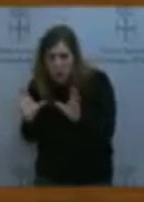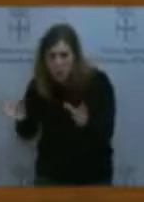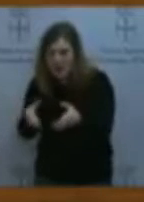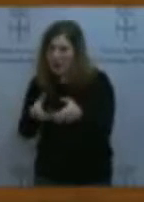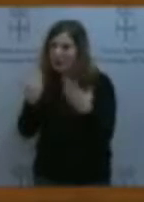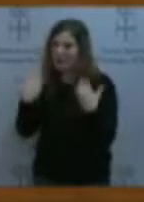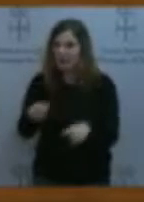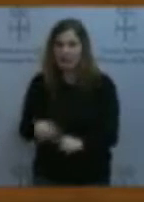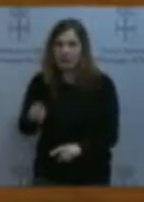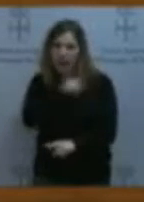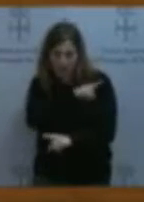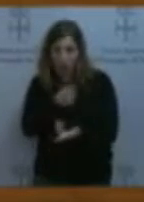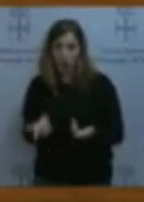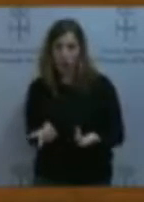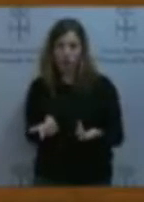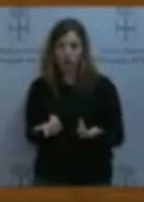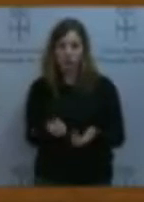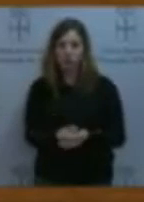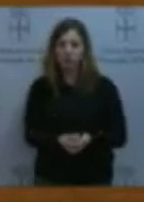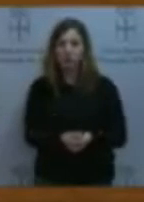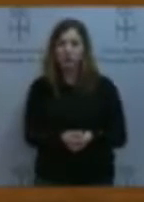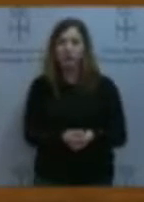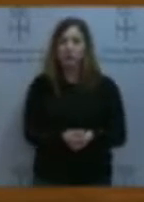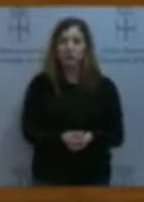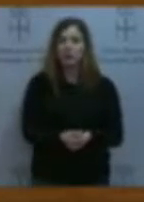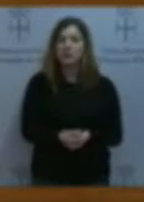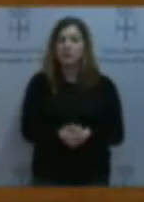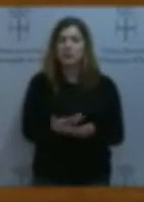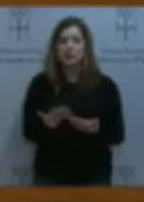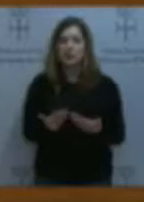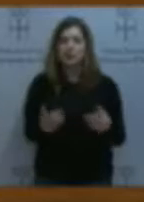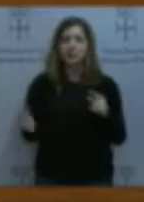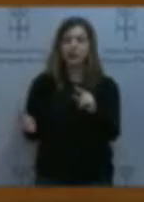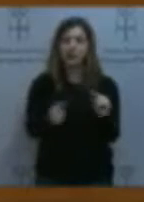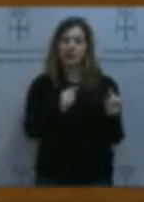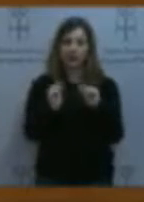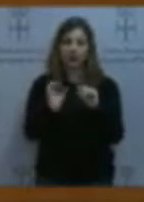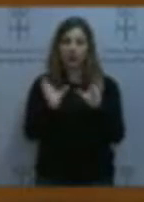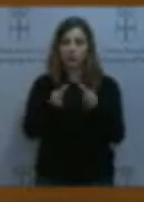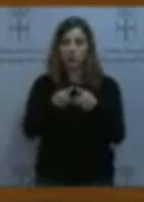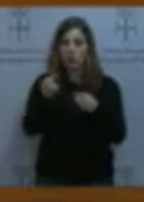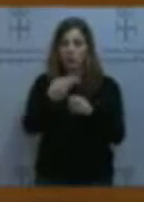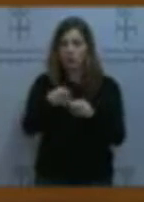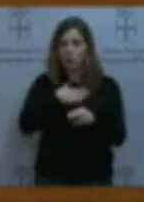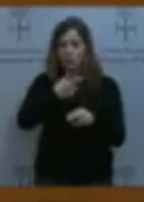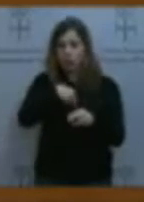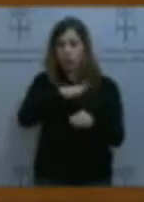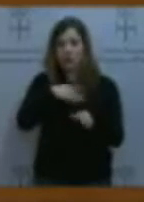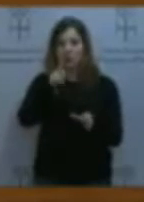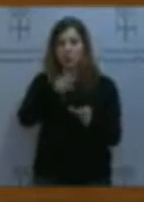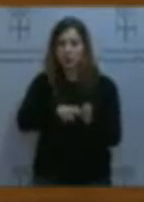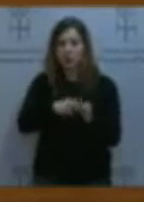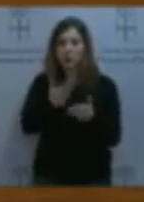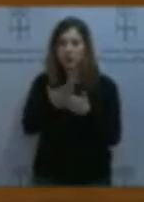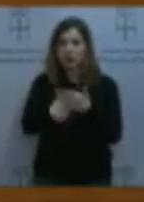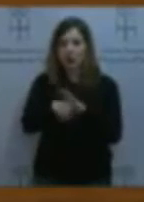¿no? Esa es la discusión a la que nuestro grupo parlamentario se quiere sumar, con una PNL que nosotros consideramos tremendamente